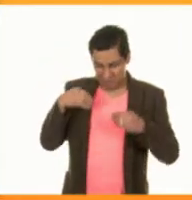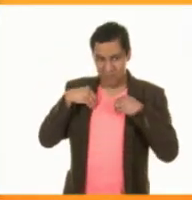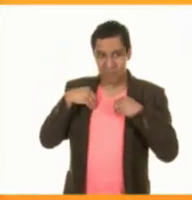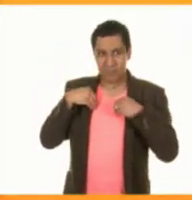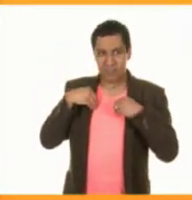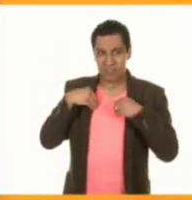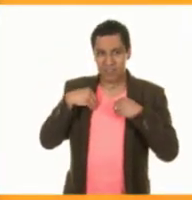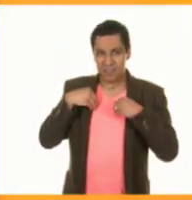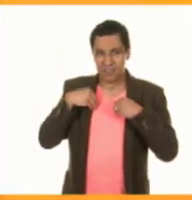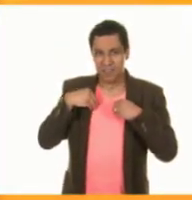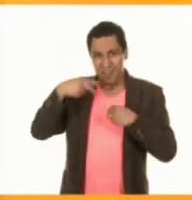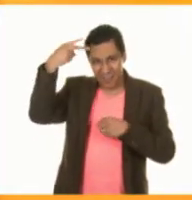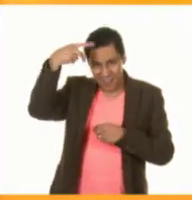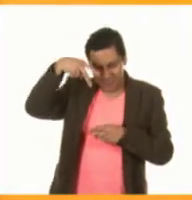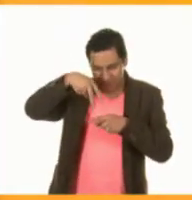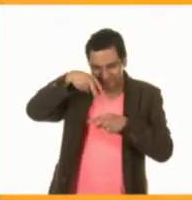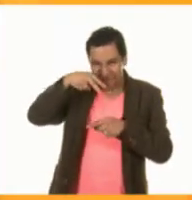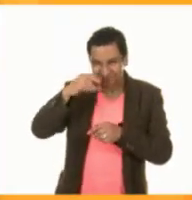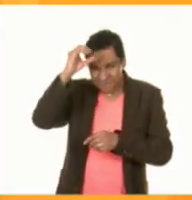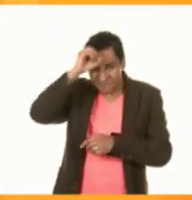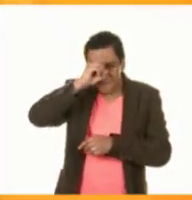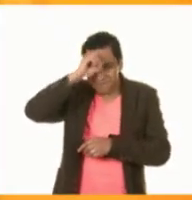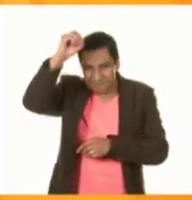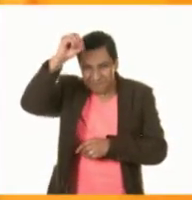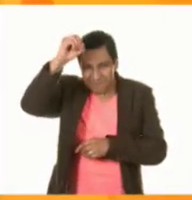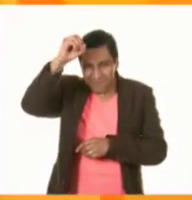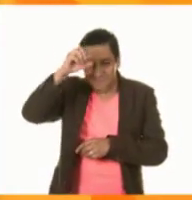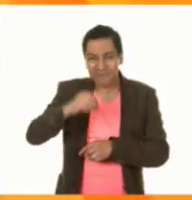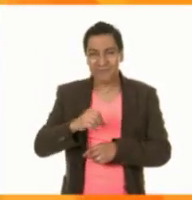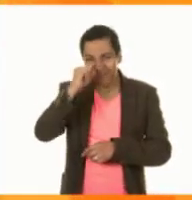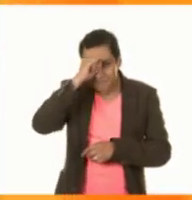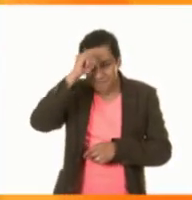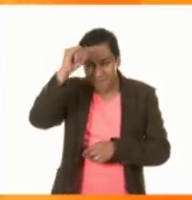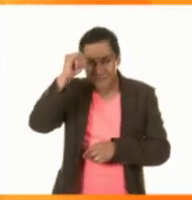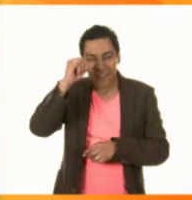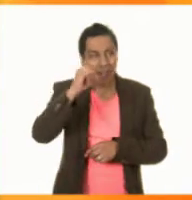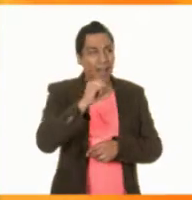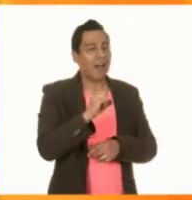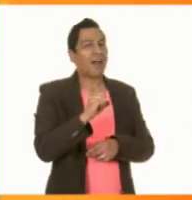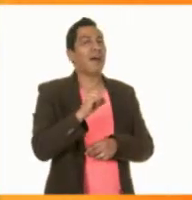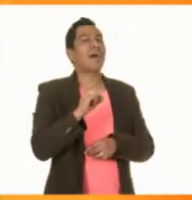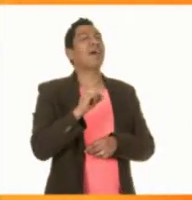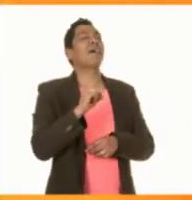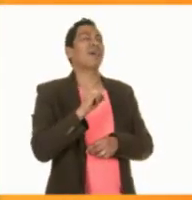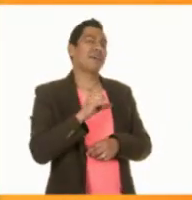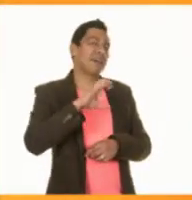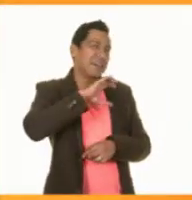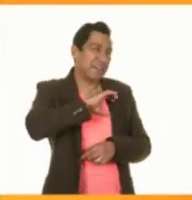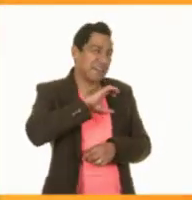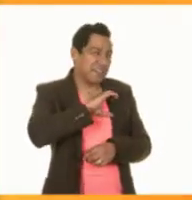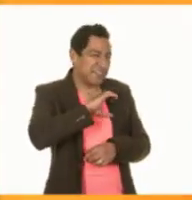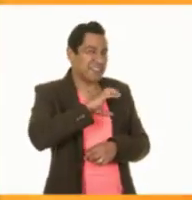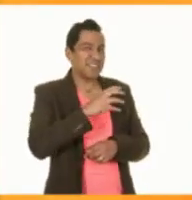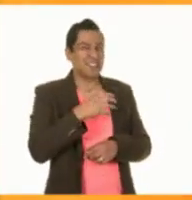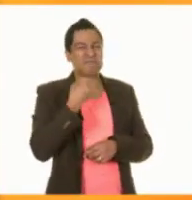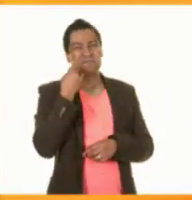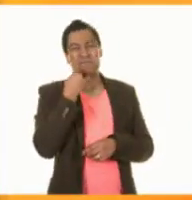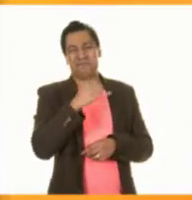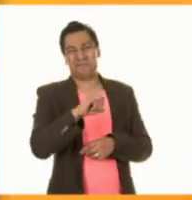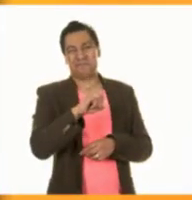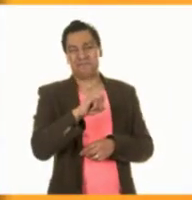Eres un unicornio. Lo sabía. Te ves muy tierno. ¡Qué cursi! Jamás.